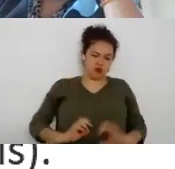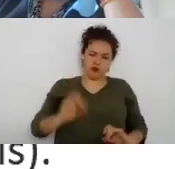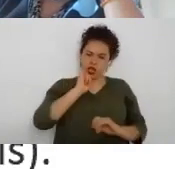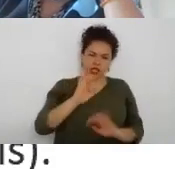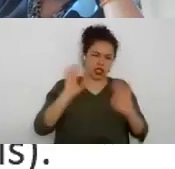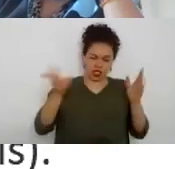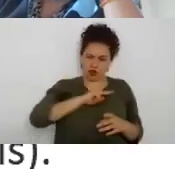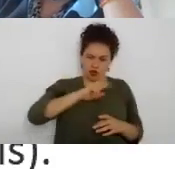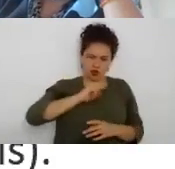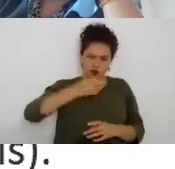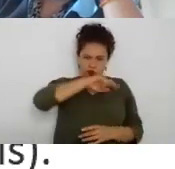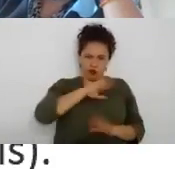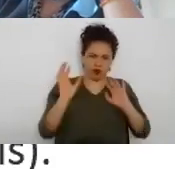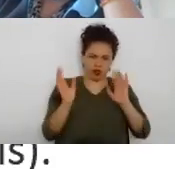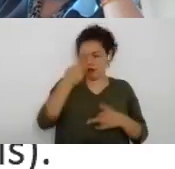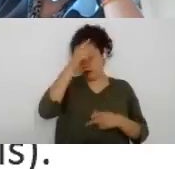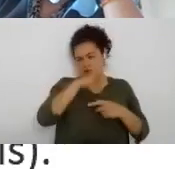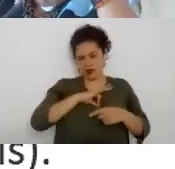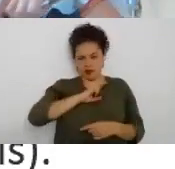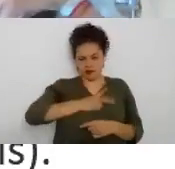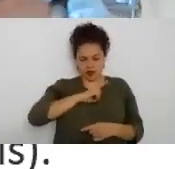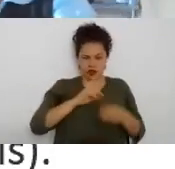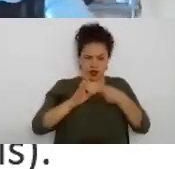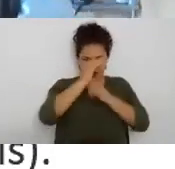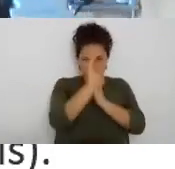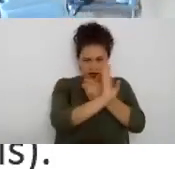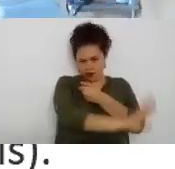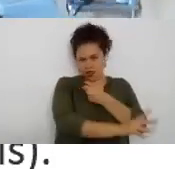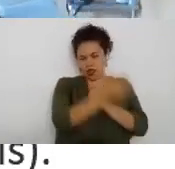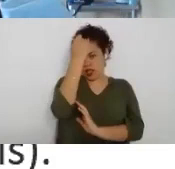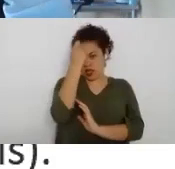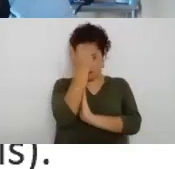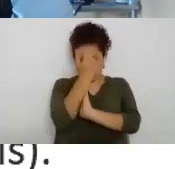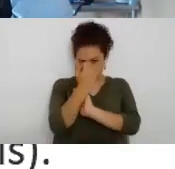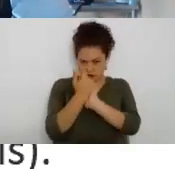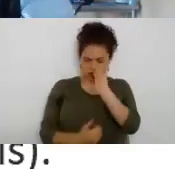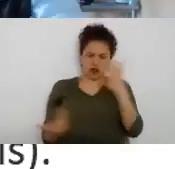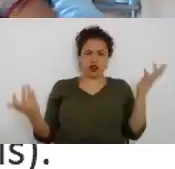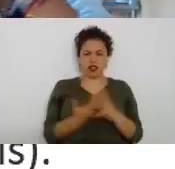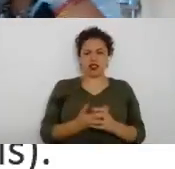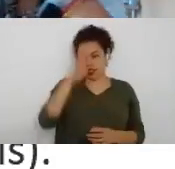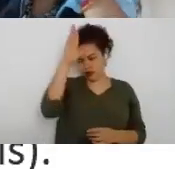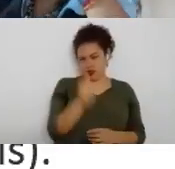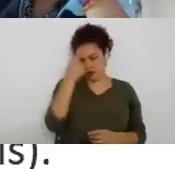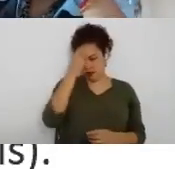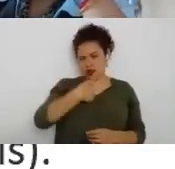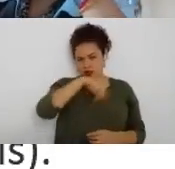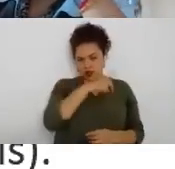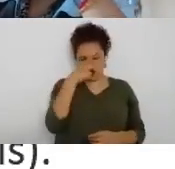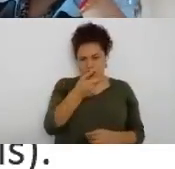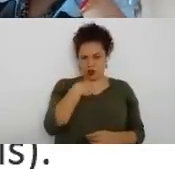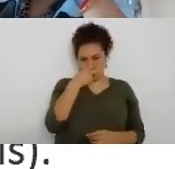Para tratar de prevenir infecciones y aminorar el ardor, ¿de acuerdo? Entonces, como lo comentan, si yo